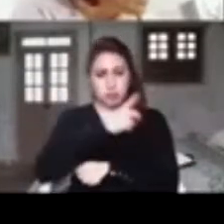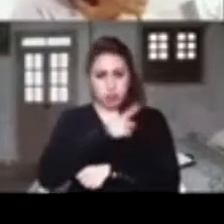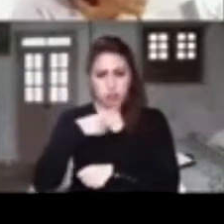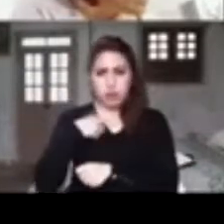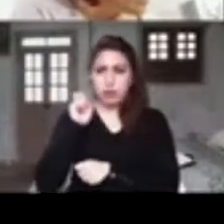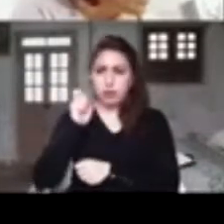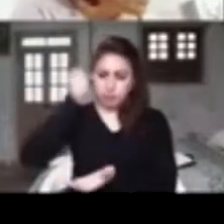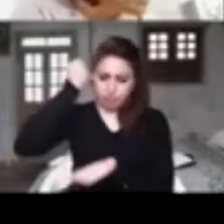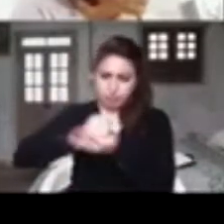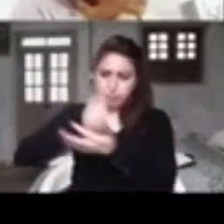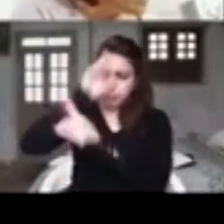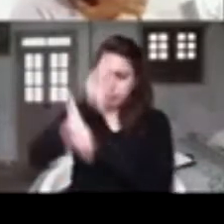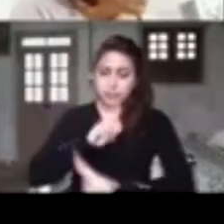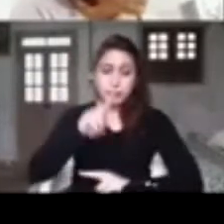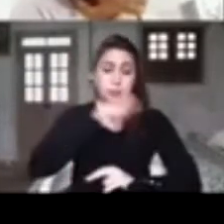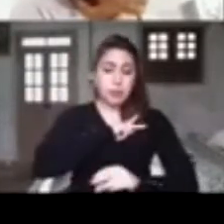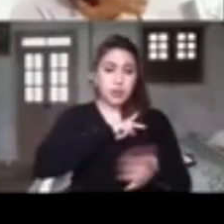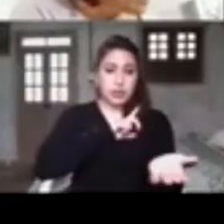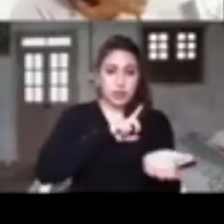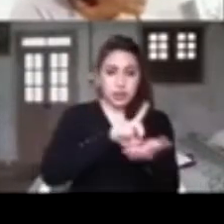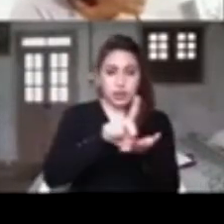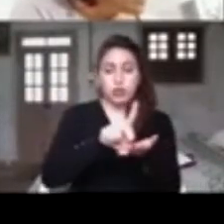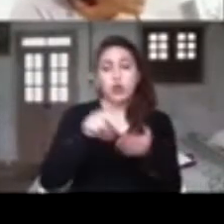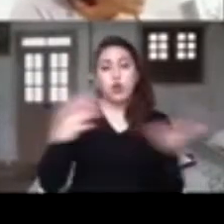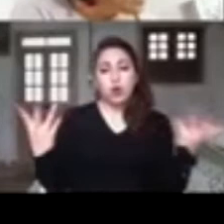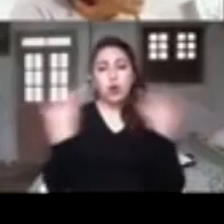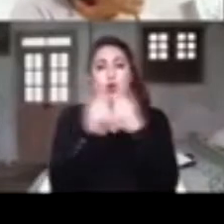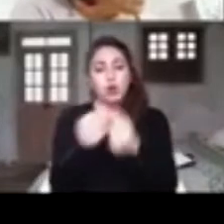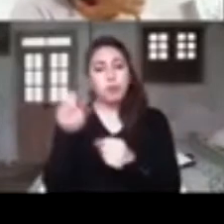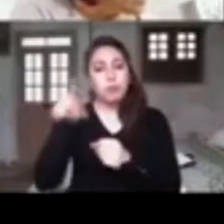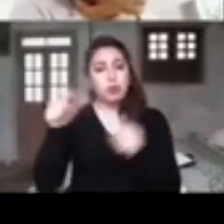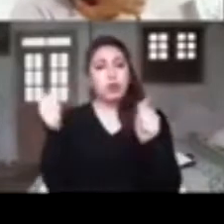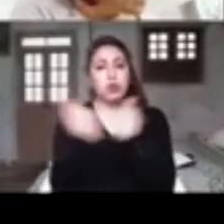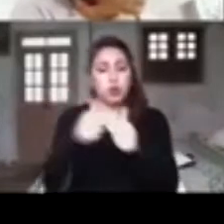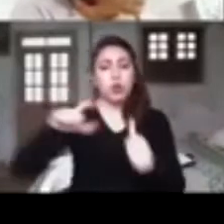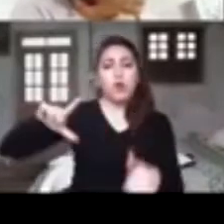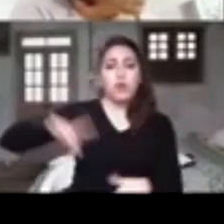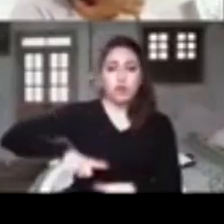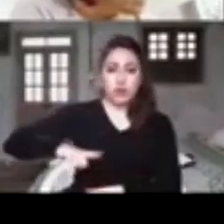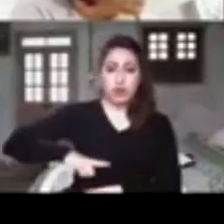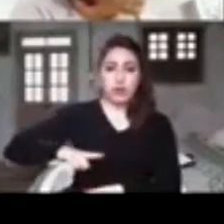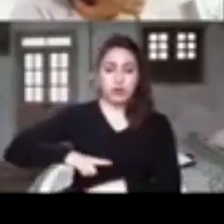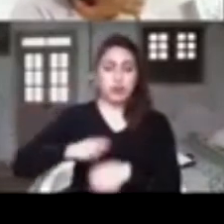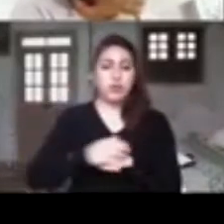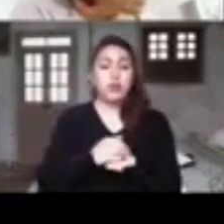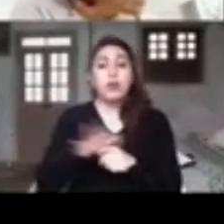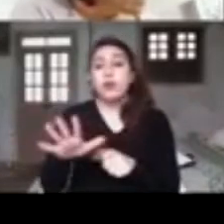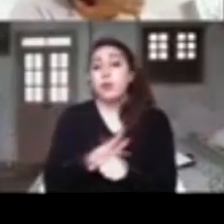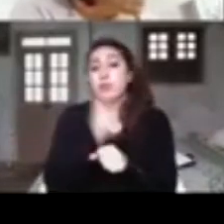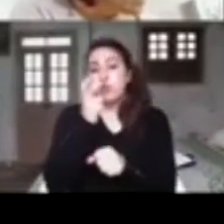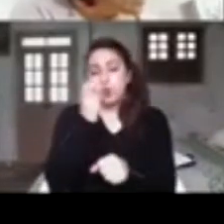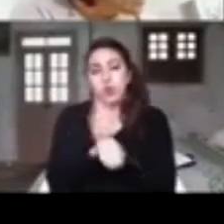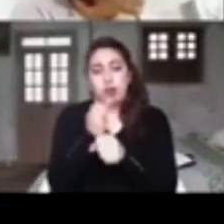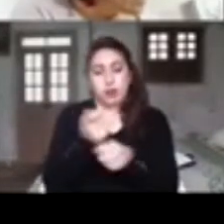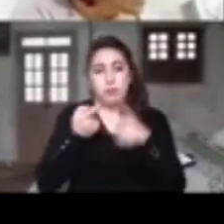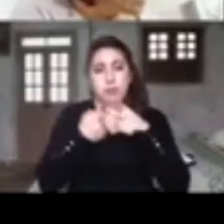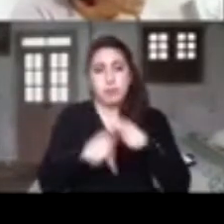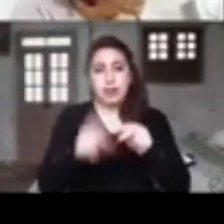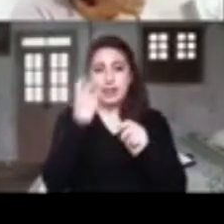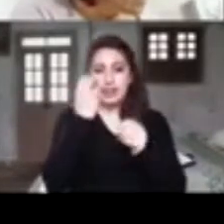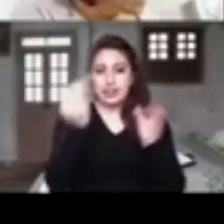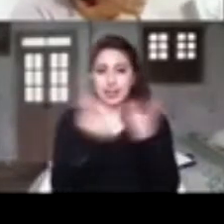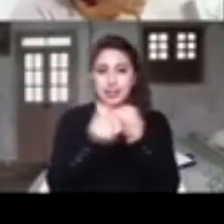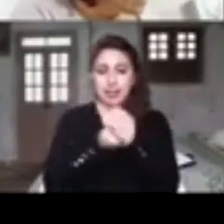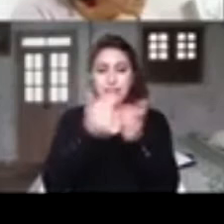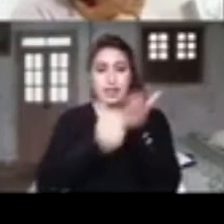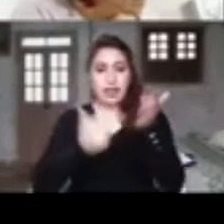ciudadanía a su gobierno. Por ello, que este tipo de talleres para el